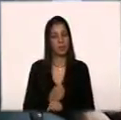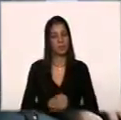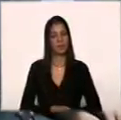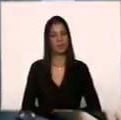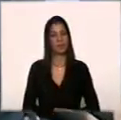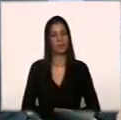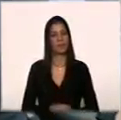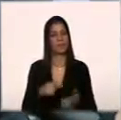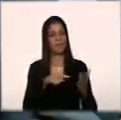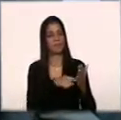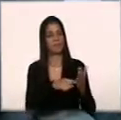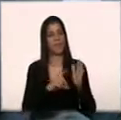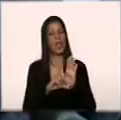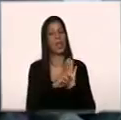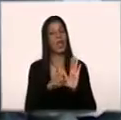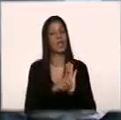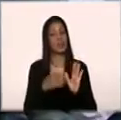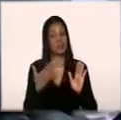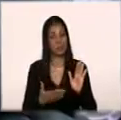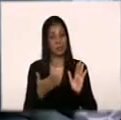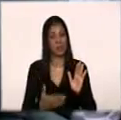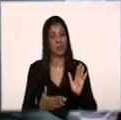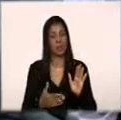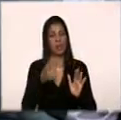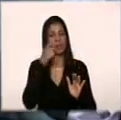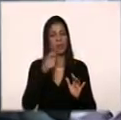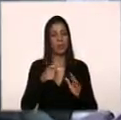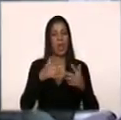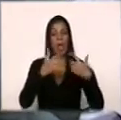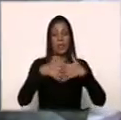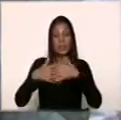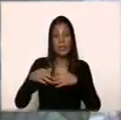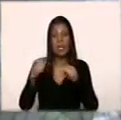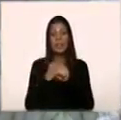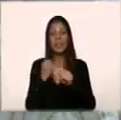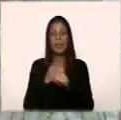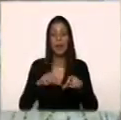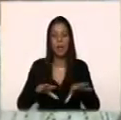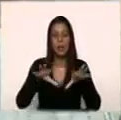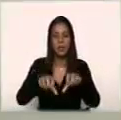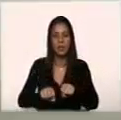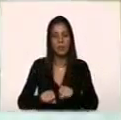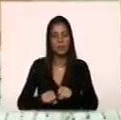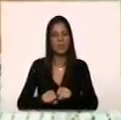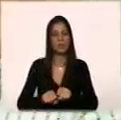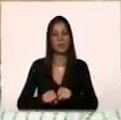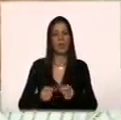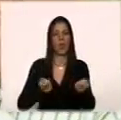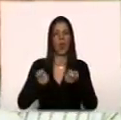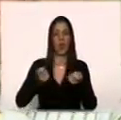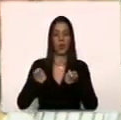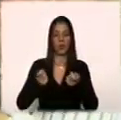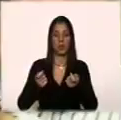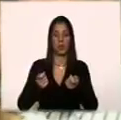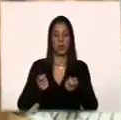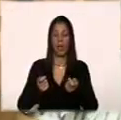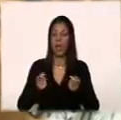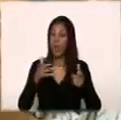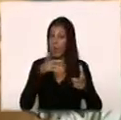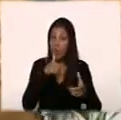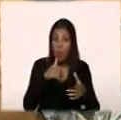Se convierte en un primer paso del control de los medios de producción por la clase obrera, que sin eso no hay socialismo, compañeros y